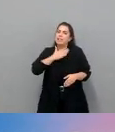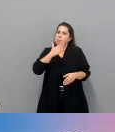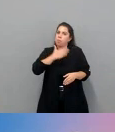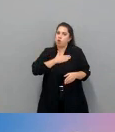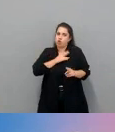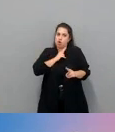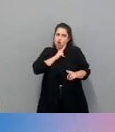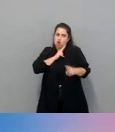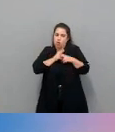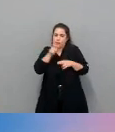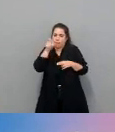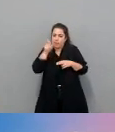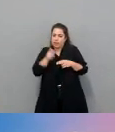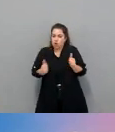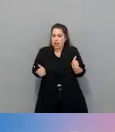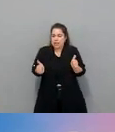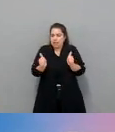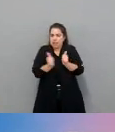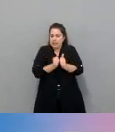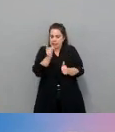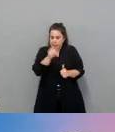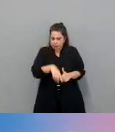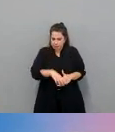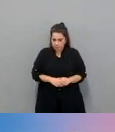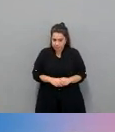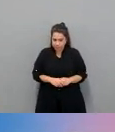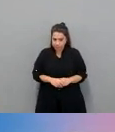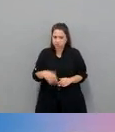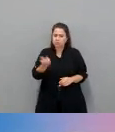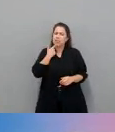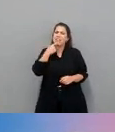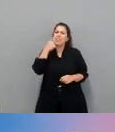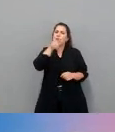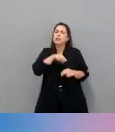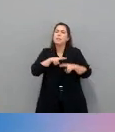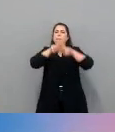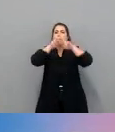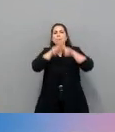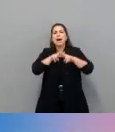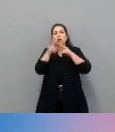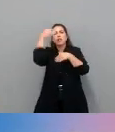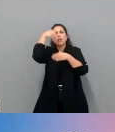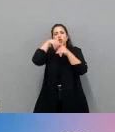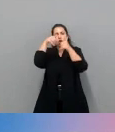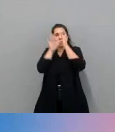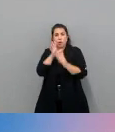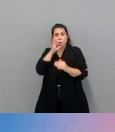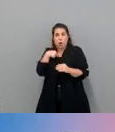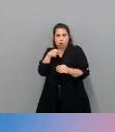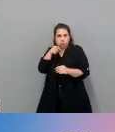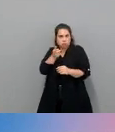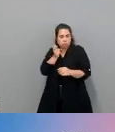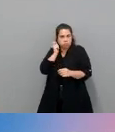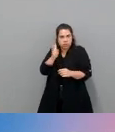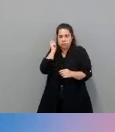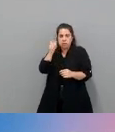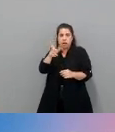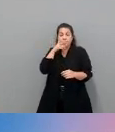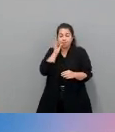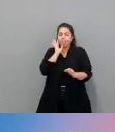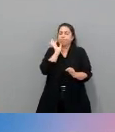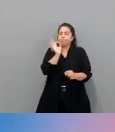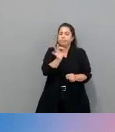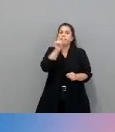persona dependiente. Y pongo aquí con valoración en domicilio porque es una consulta habitual y es que efectivamente tenemos que